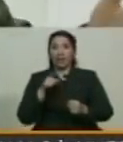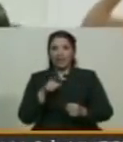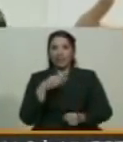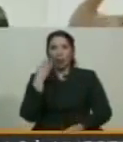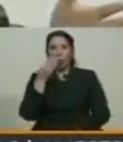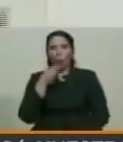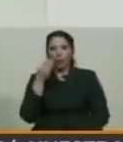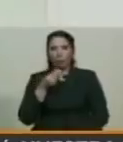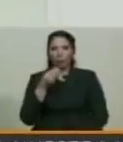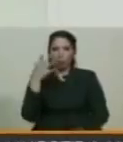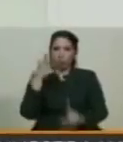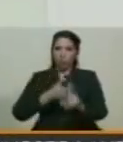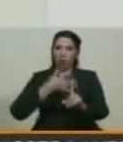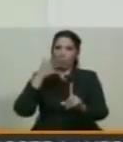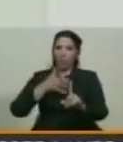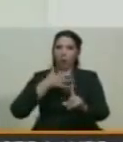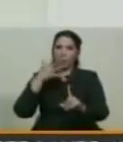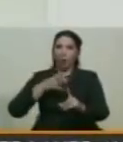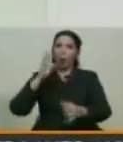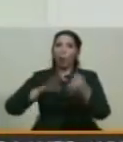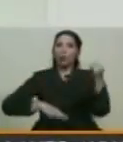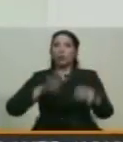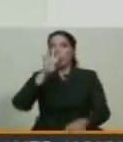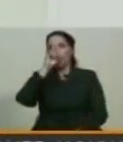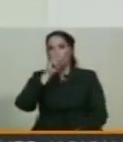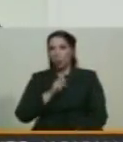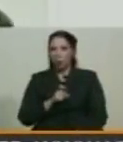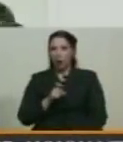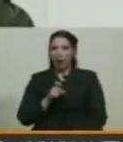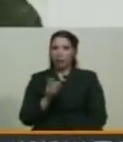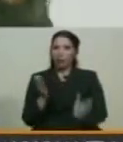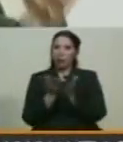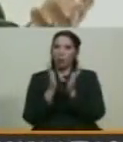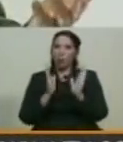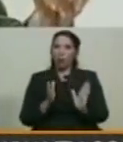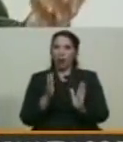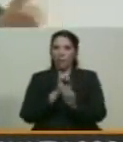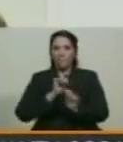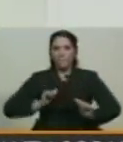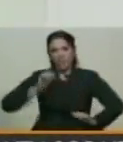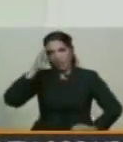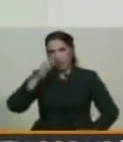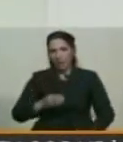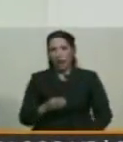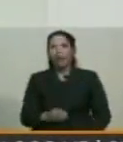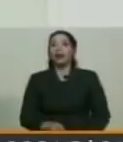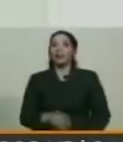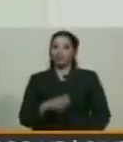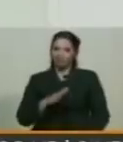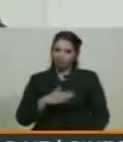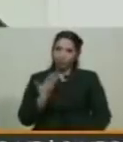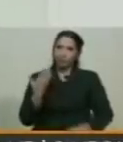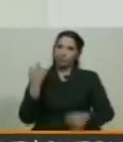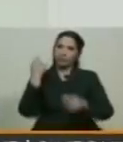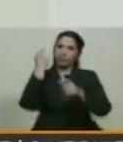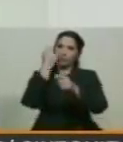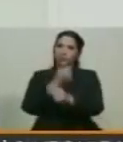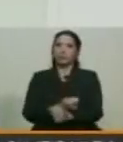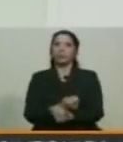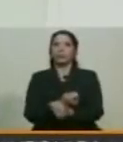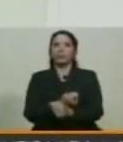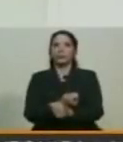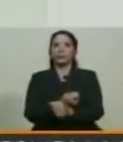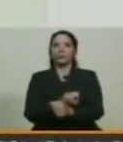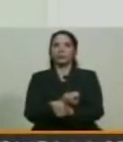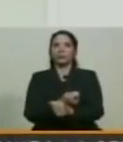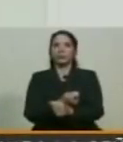formado durante todos estos últimos 4 años en nuestras academias militares, sale pues a inyectar sangre nueva a los